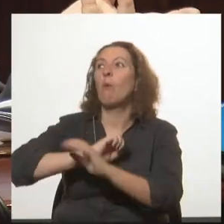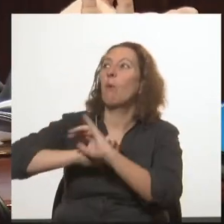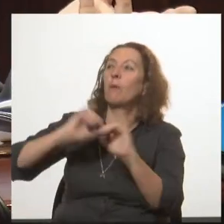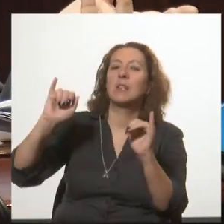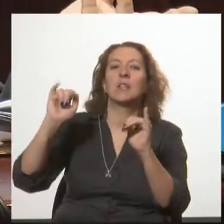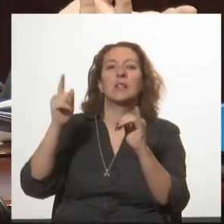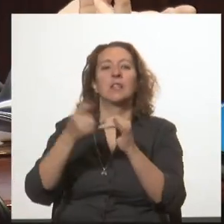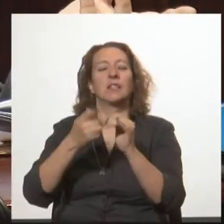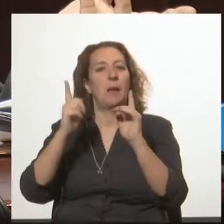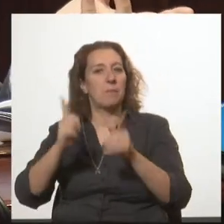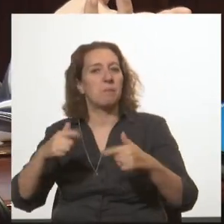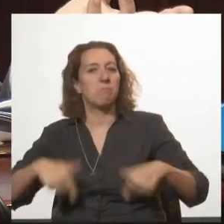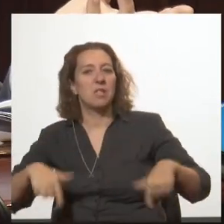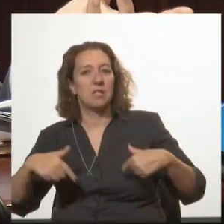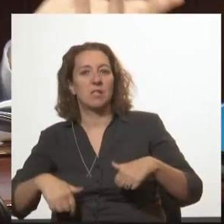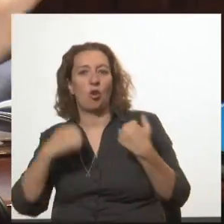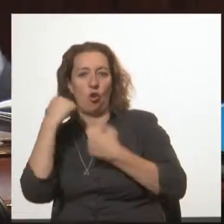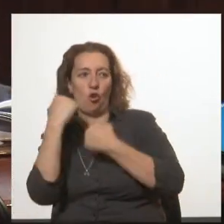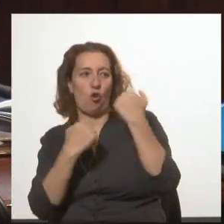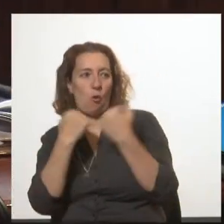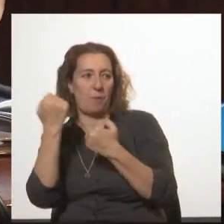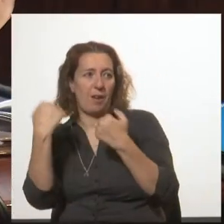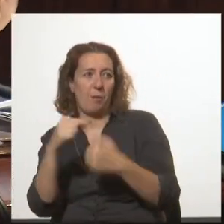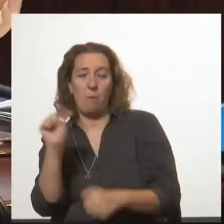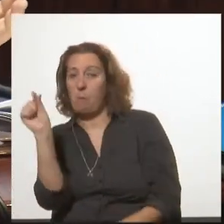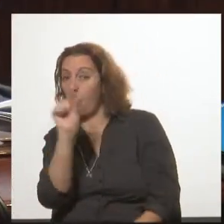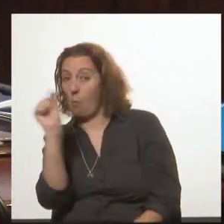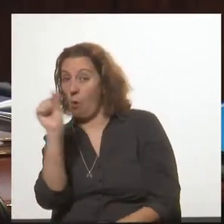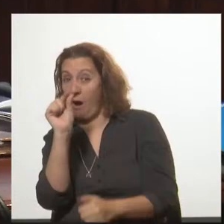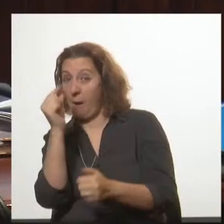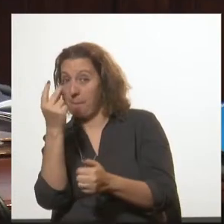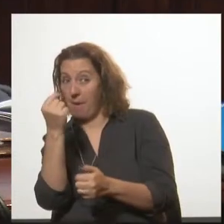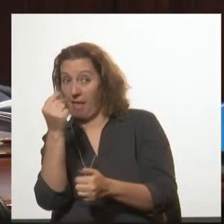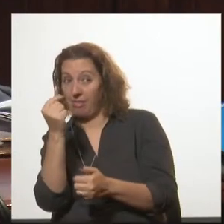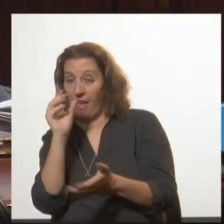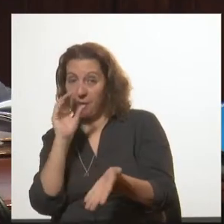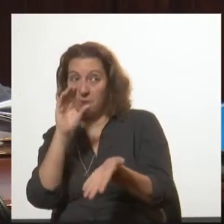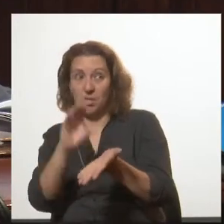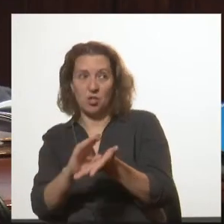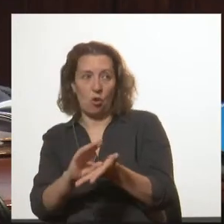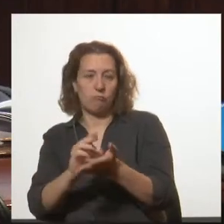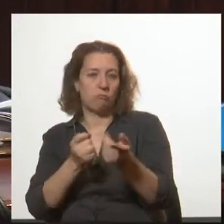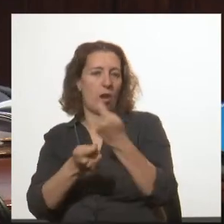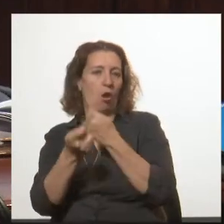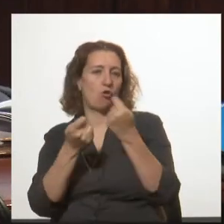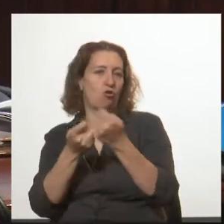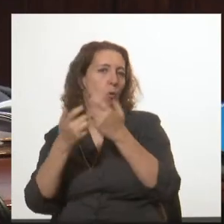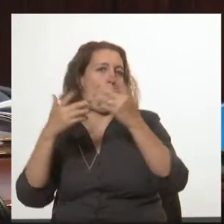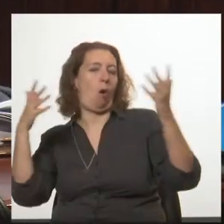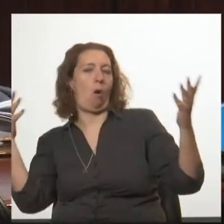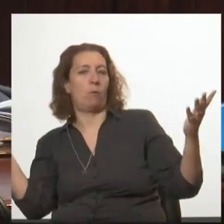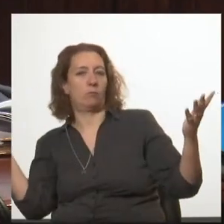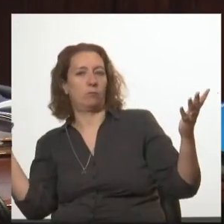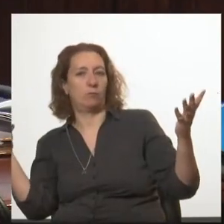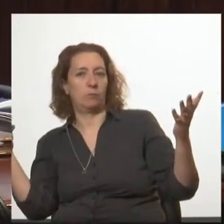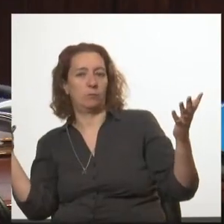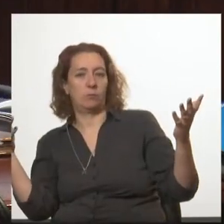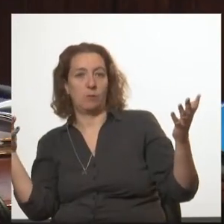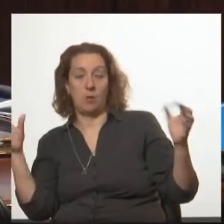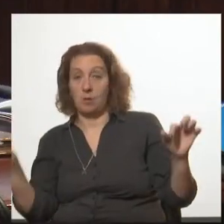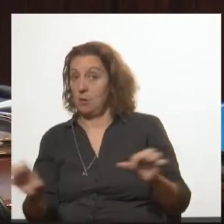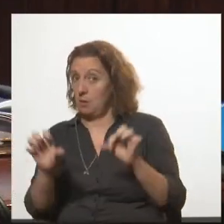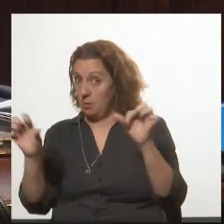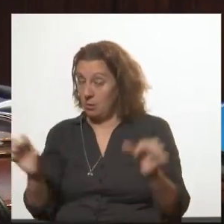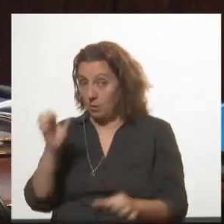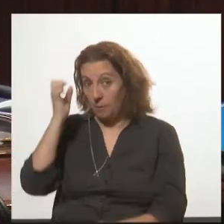de economía de aquel momento que con poca plata de inversión se iba a ser un gran negocio hicieron un